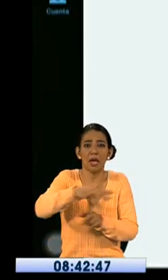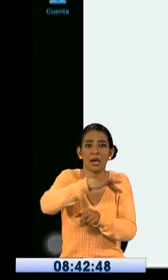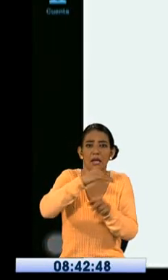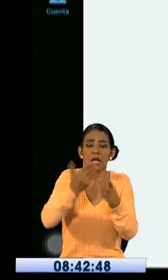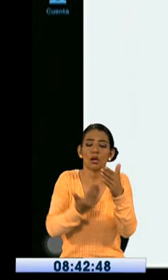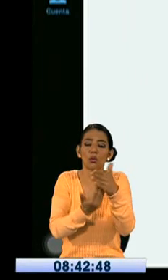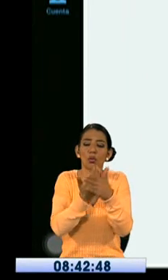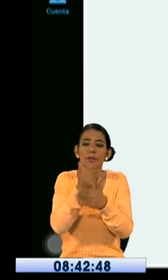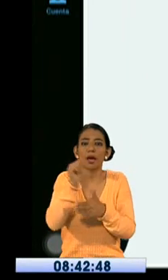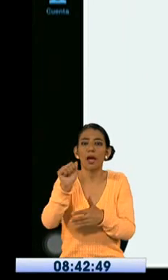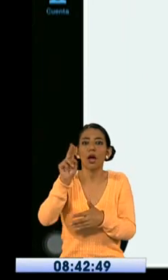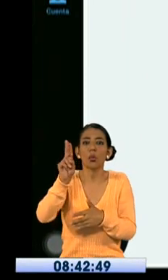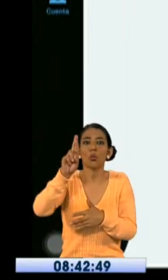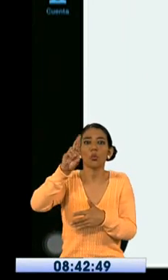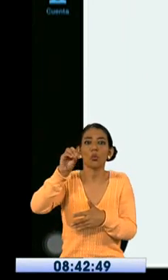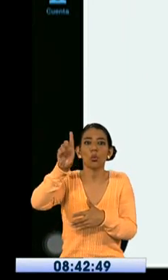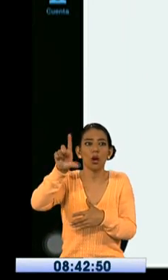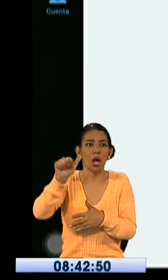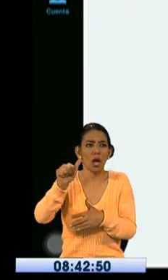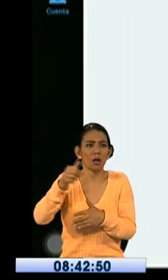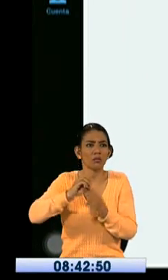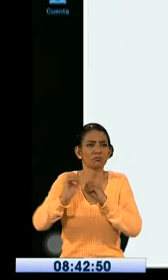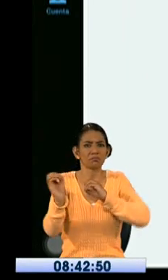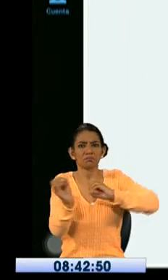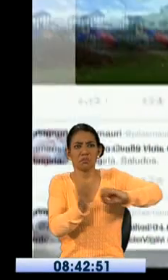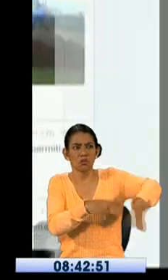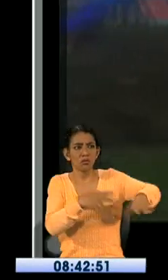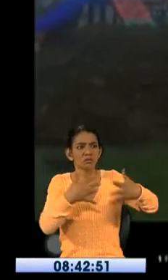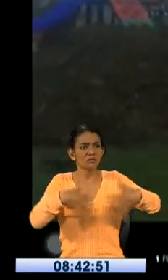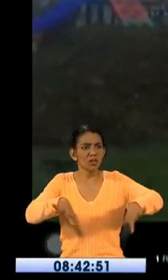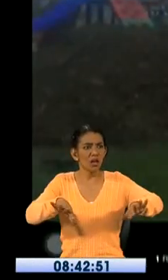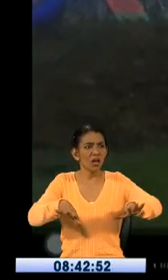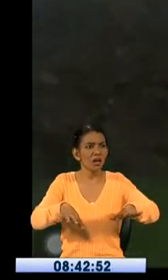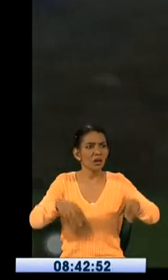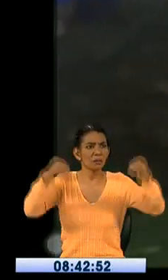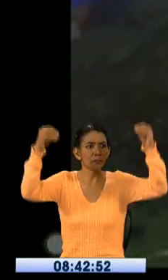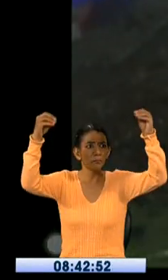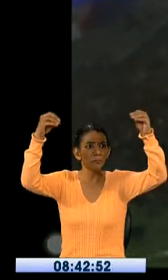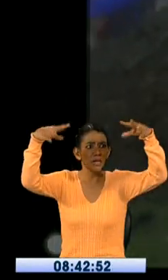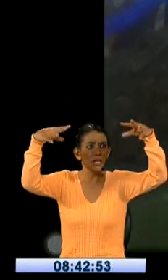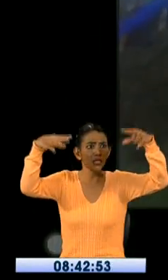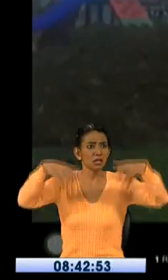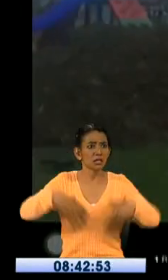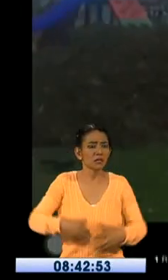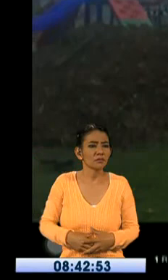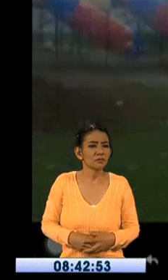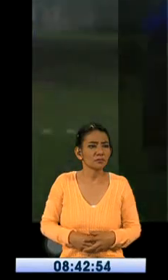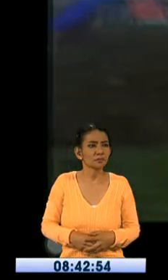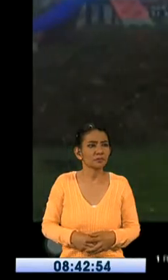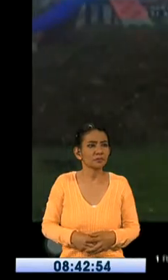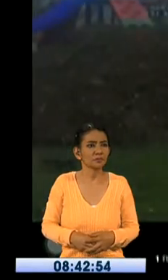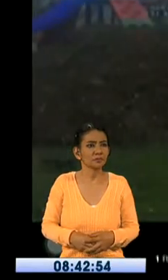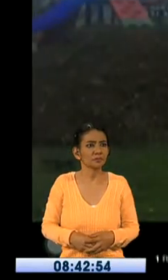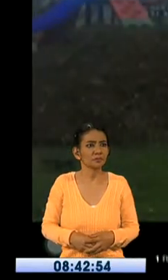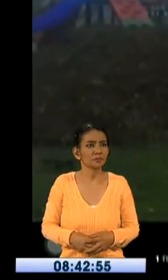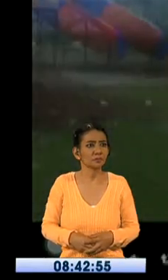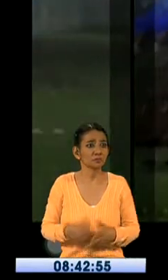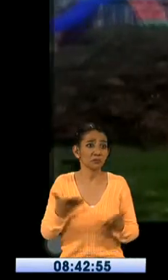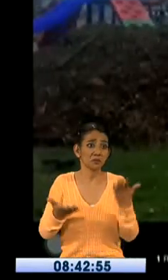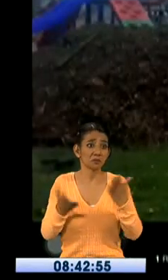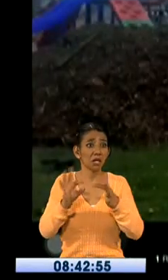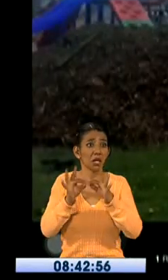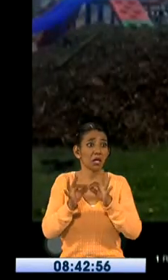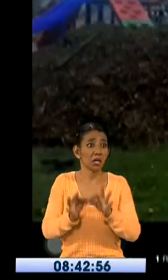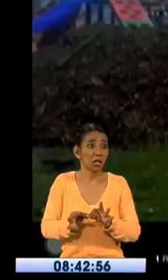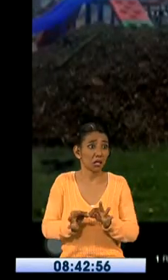en abandono, luces prendidas desde hace unos 3 meses, dicen. Mire, ¿ya los dejaron? Creo que estaban arreglando, ¿no?